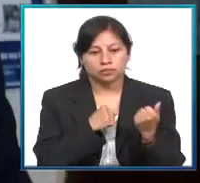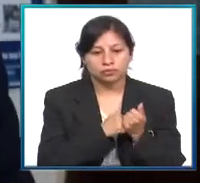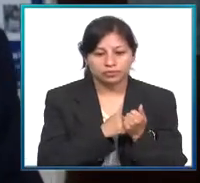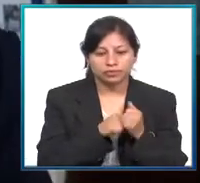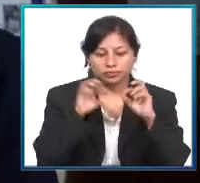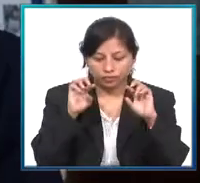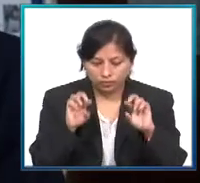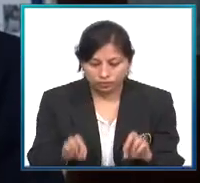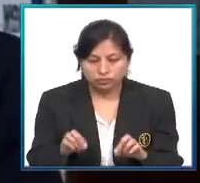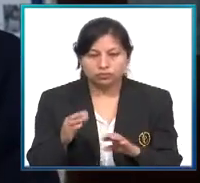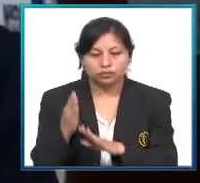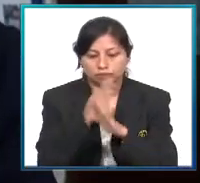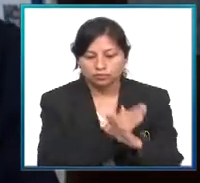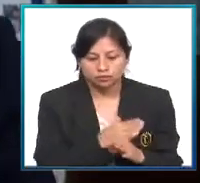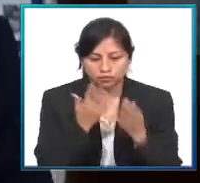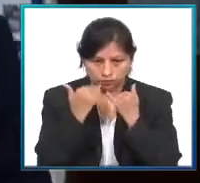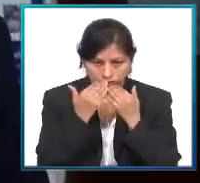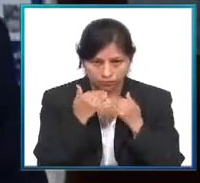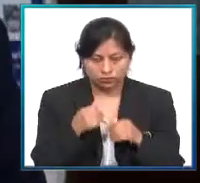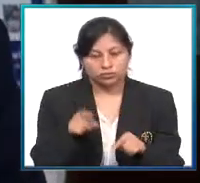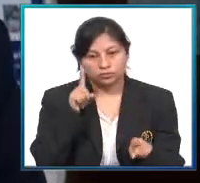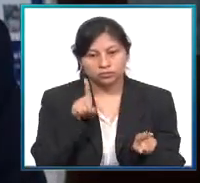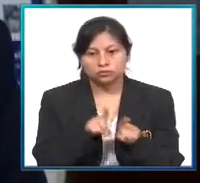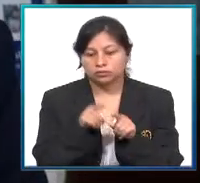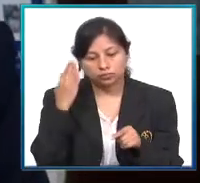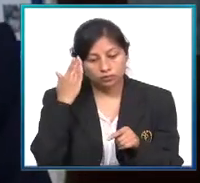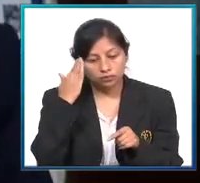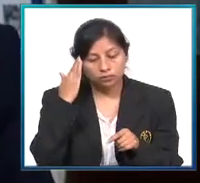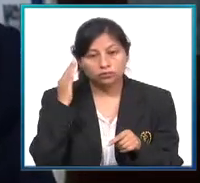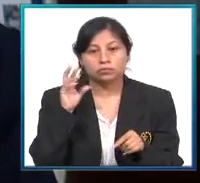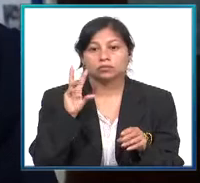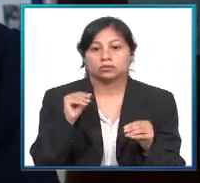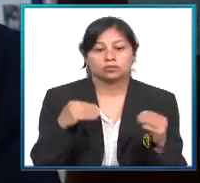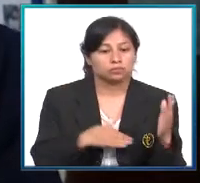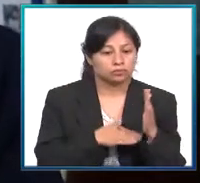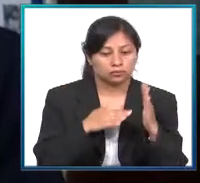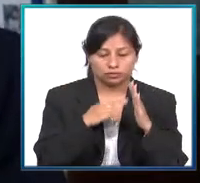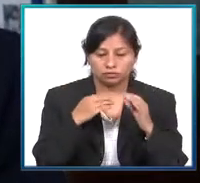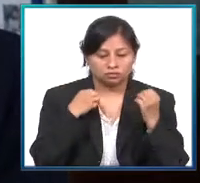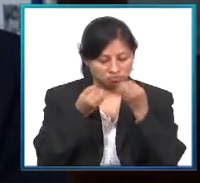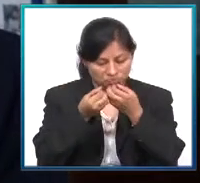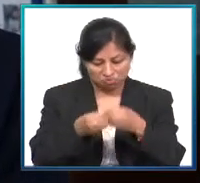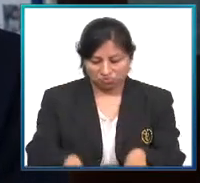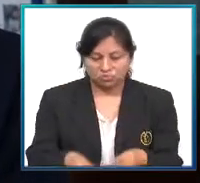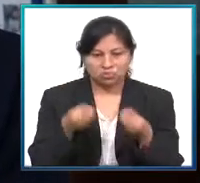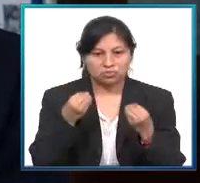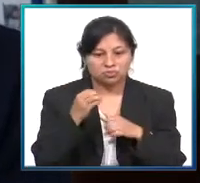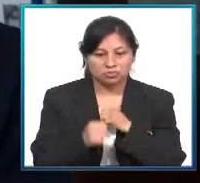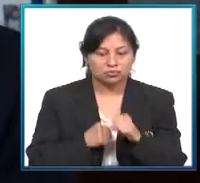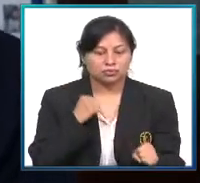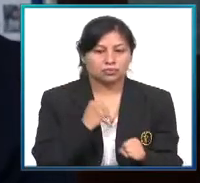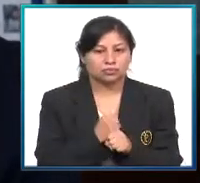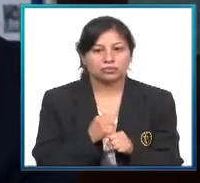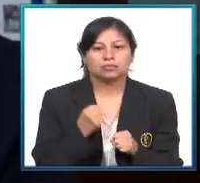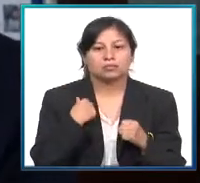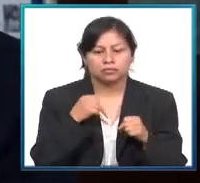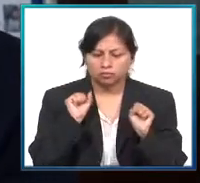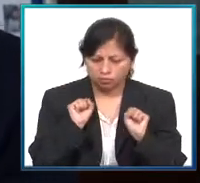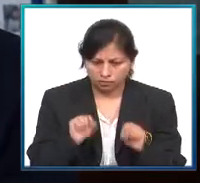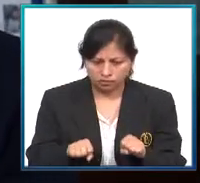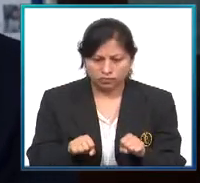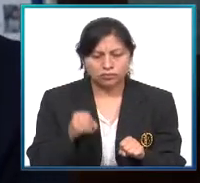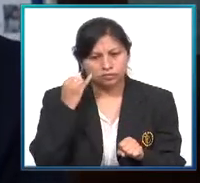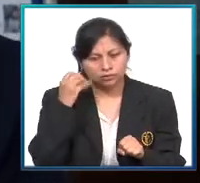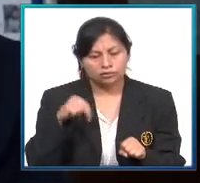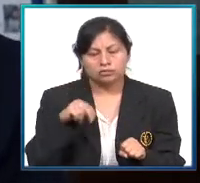población en cuanto a la seguridad alimentaria. Sin embargo, todos sabemos que esta estructura fue desmantelada hace muchos años, pero sigue existiendo